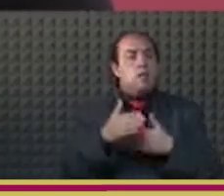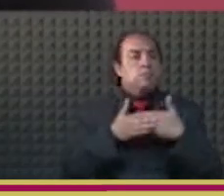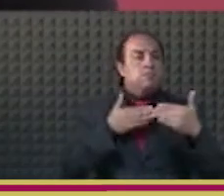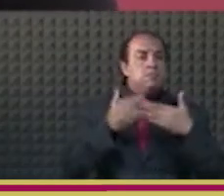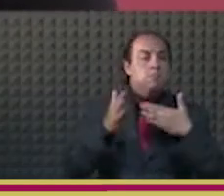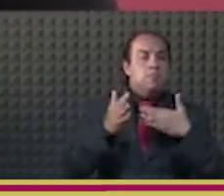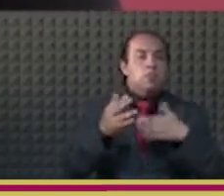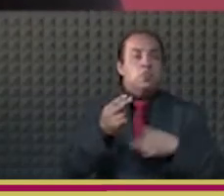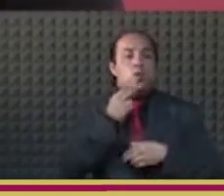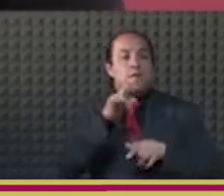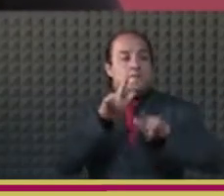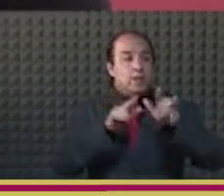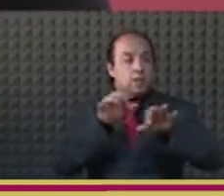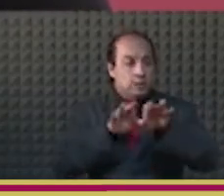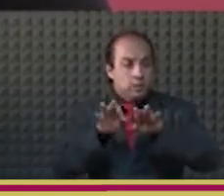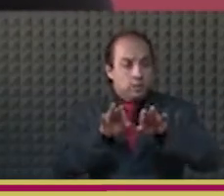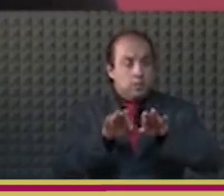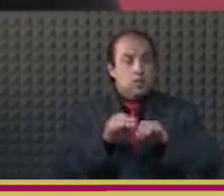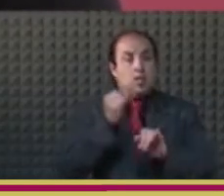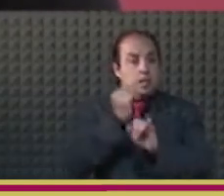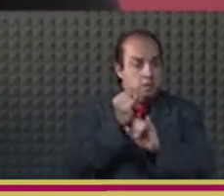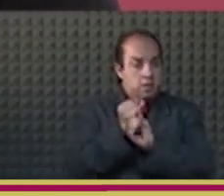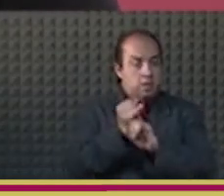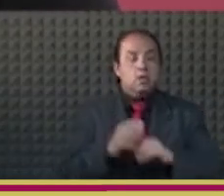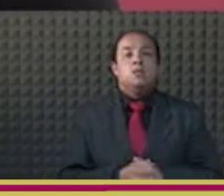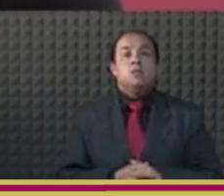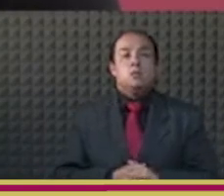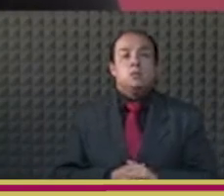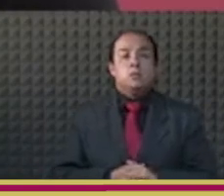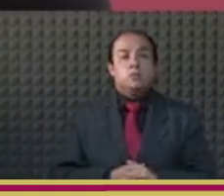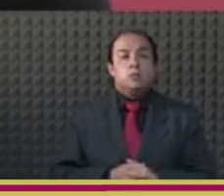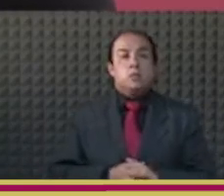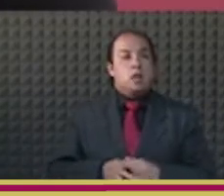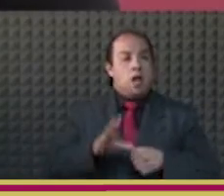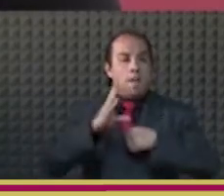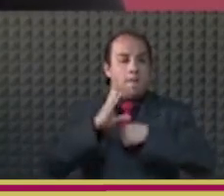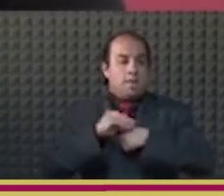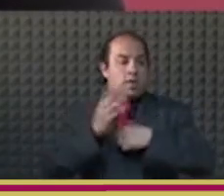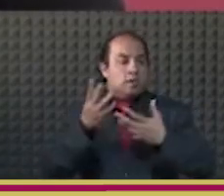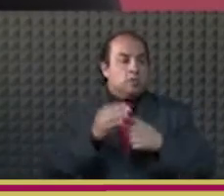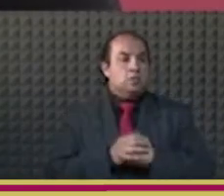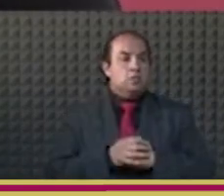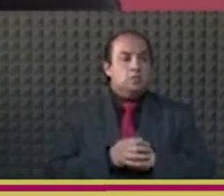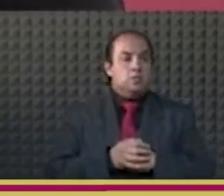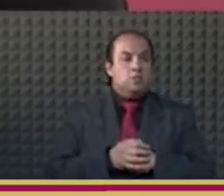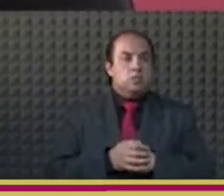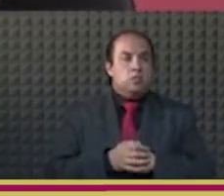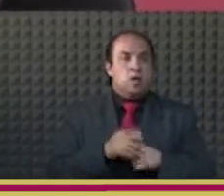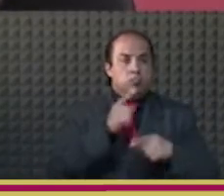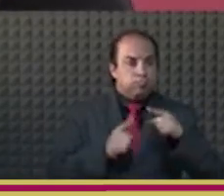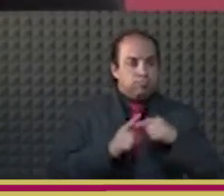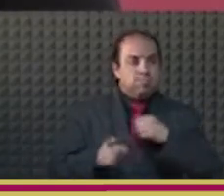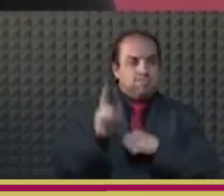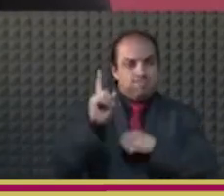a través de ferias de empleo digitales, las cuales nos han permitido sortear las dificultades del